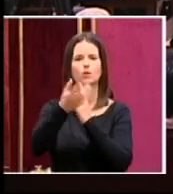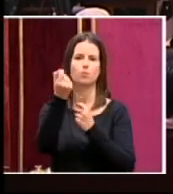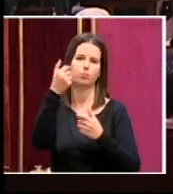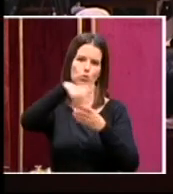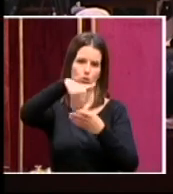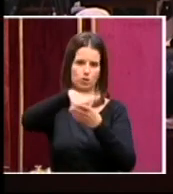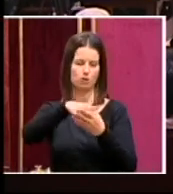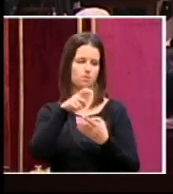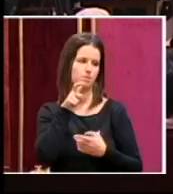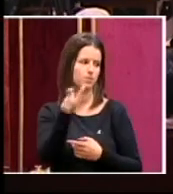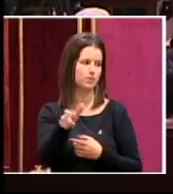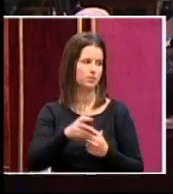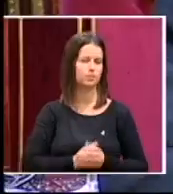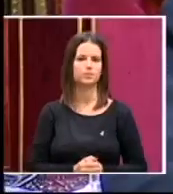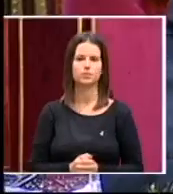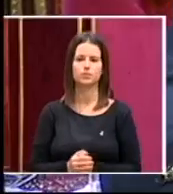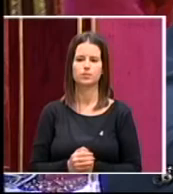palabra.